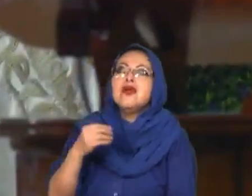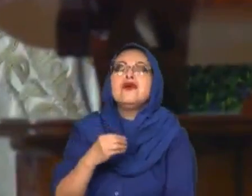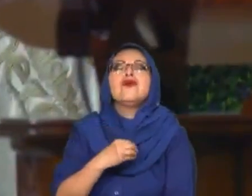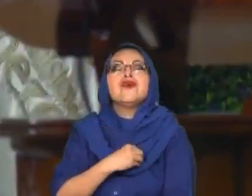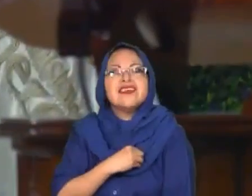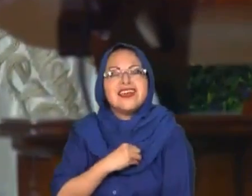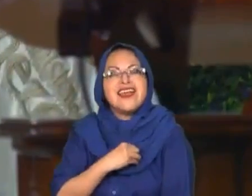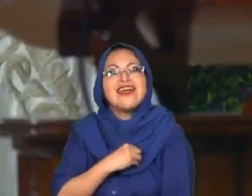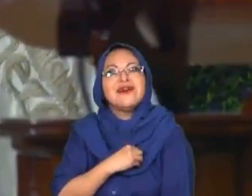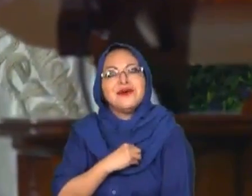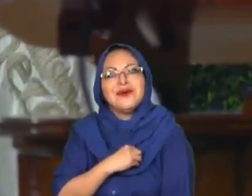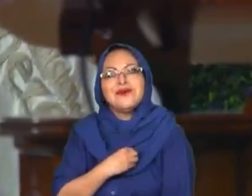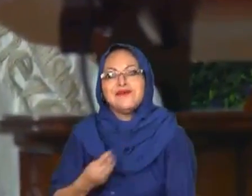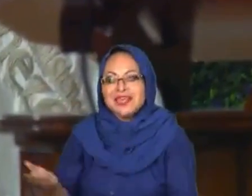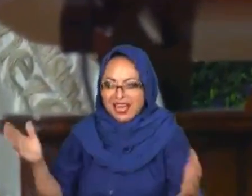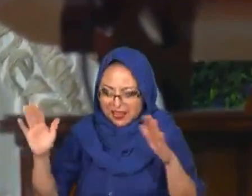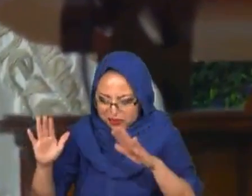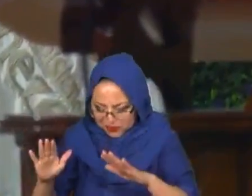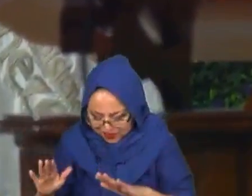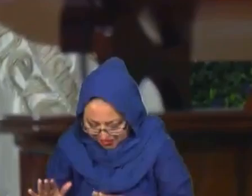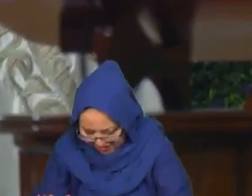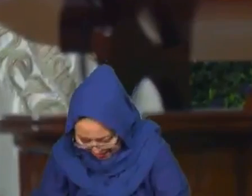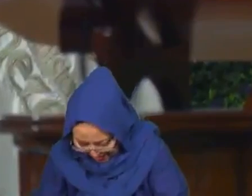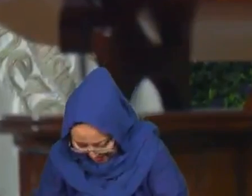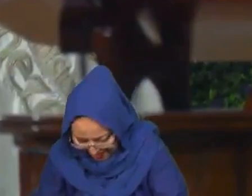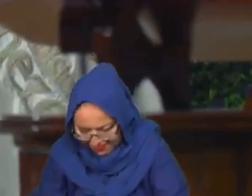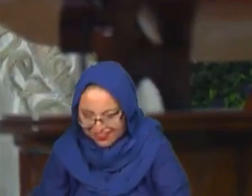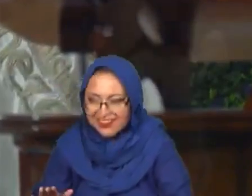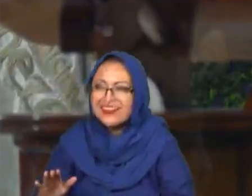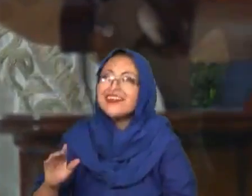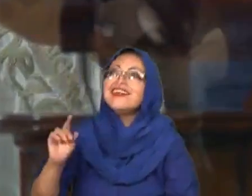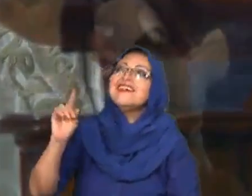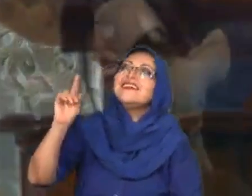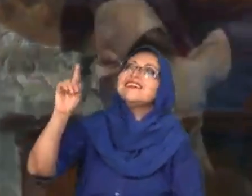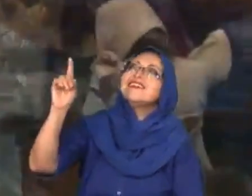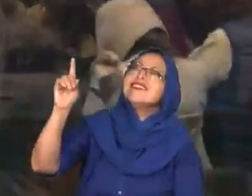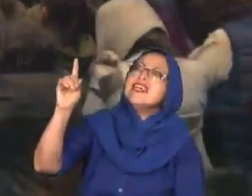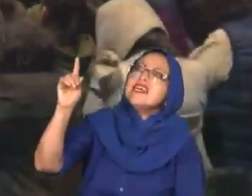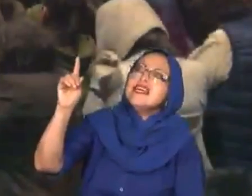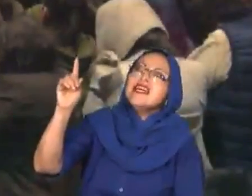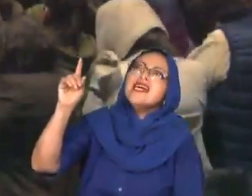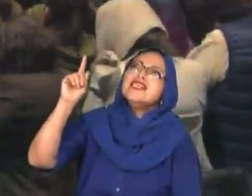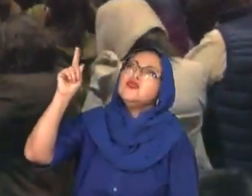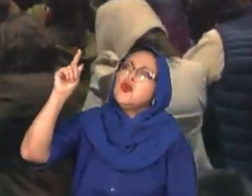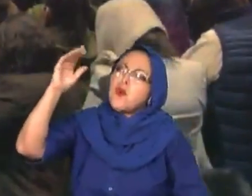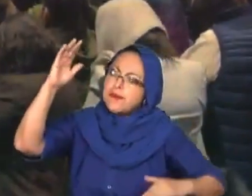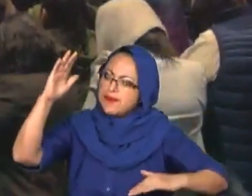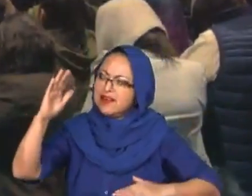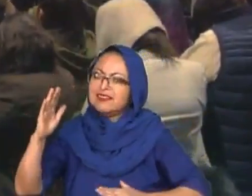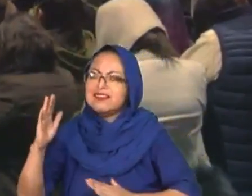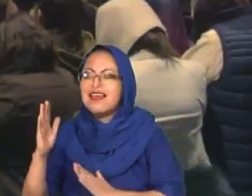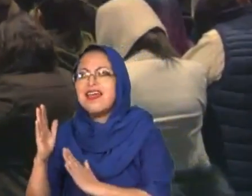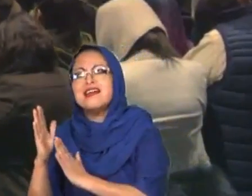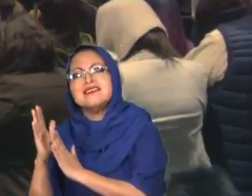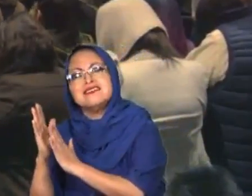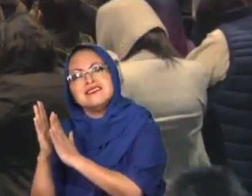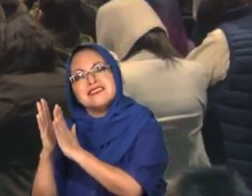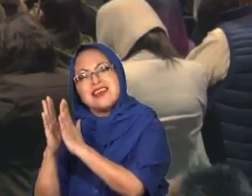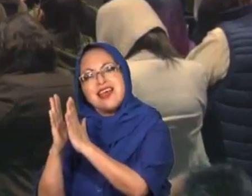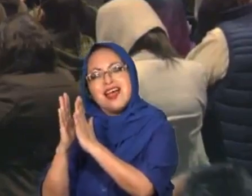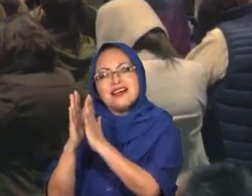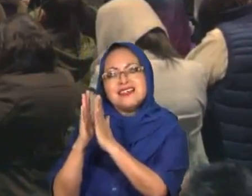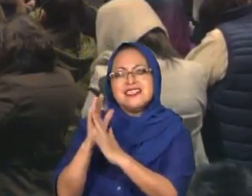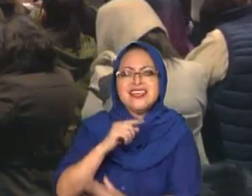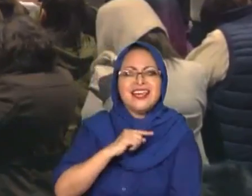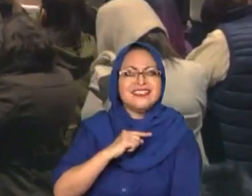Yo quiero entrar a adorar al santo lugar